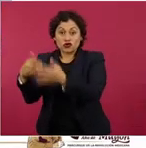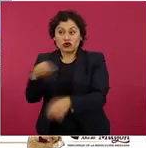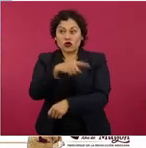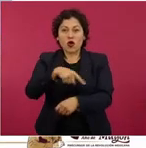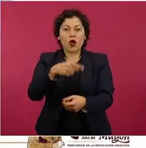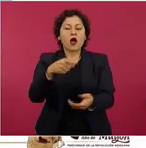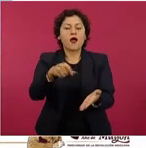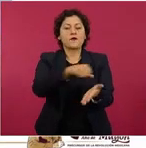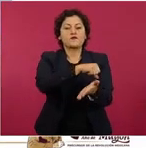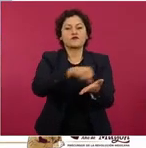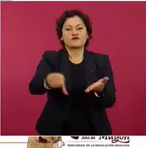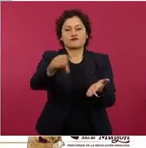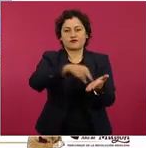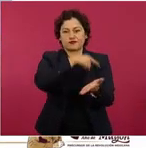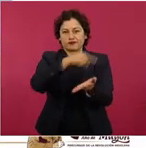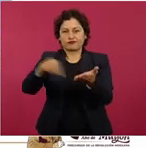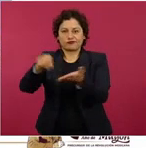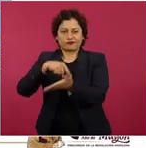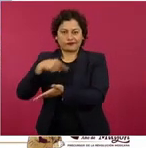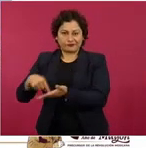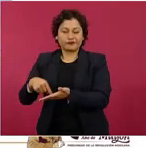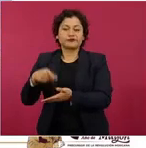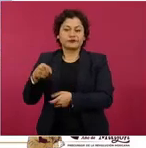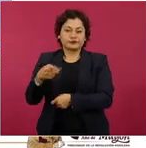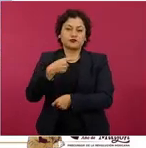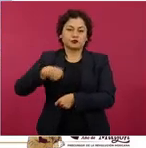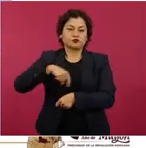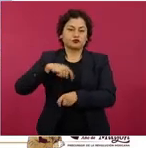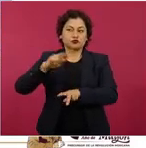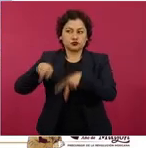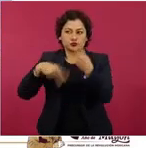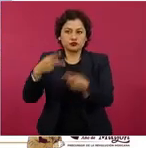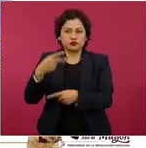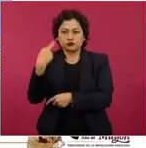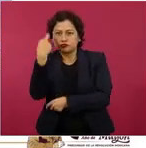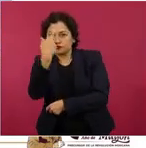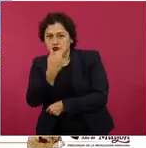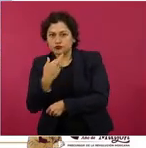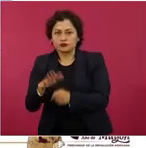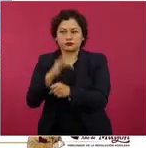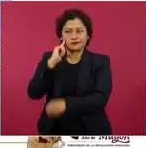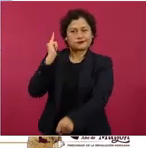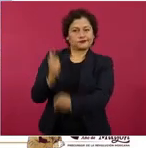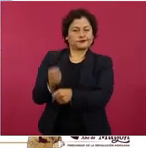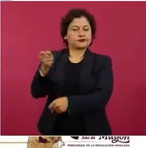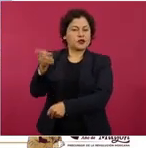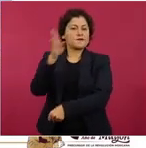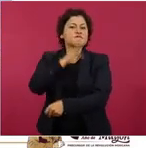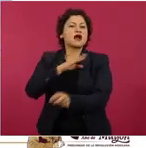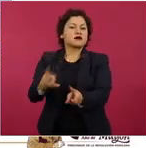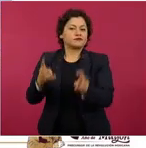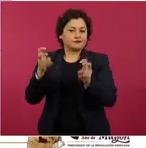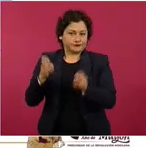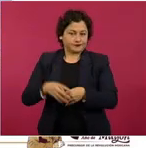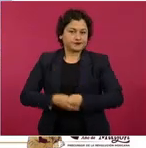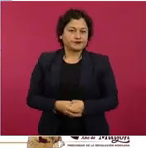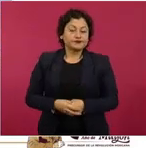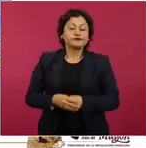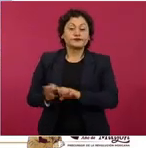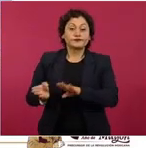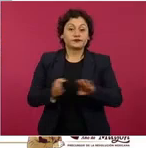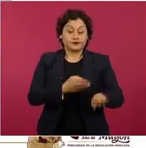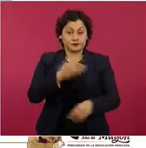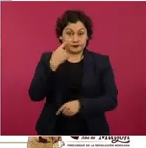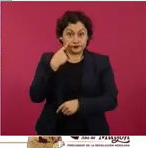clausuradas en total con este operativo porque no estaban dando litros completos. Si no tomamos en cuenta el margen, nos